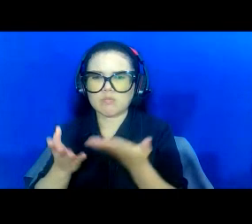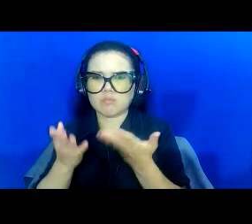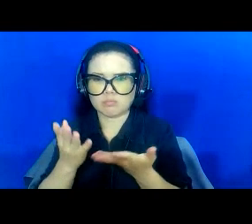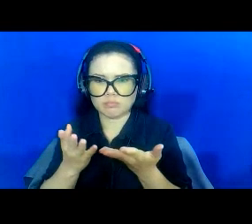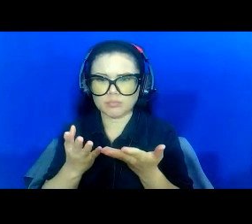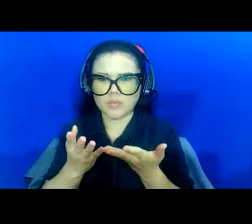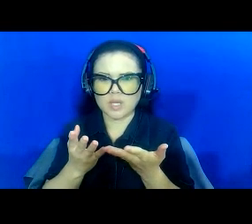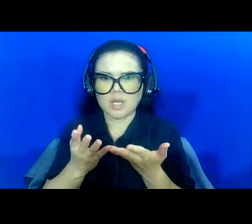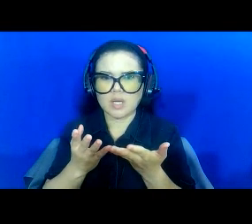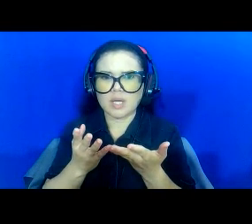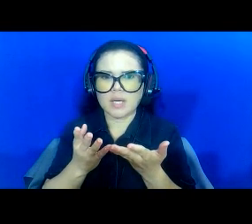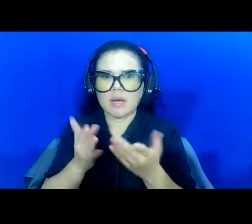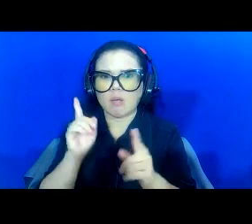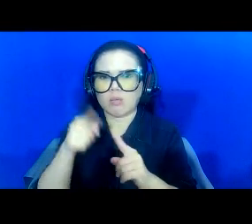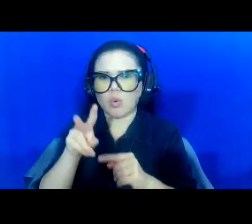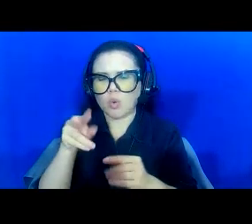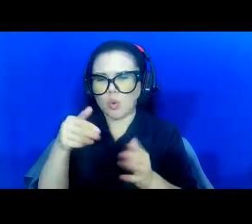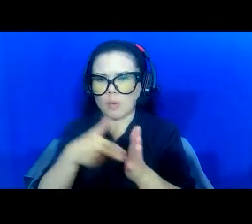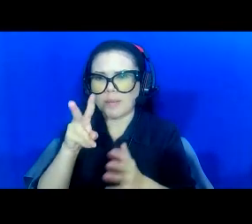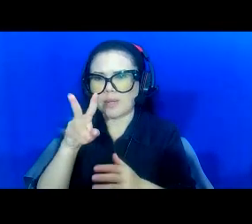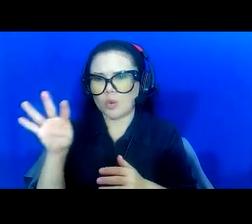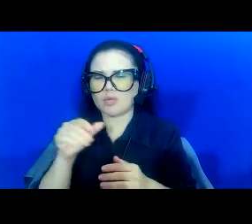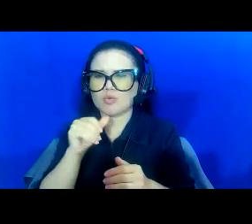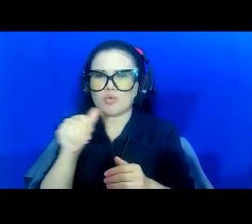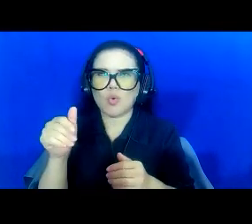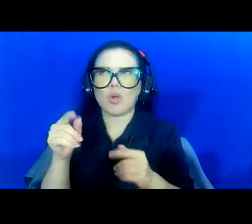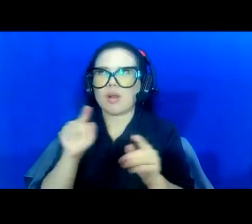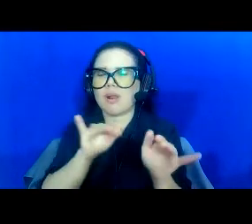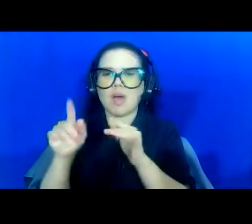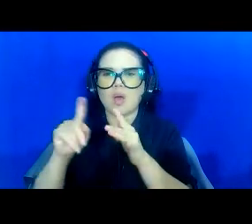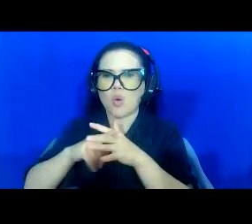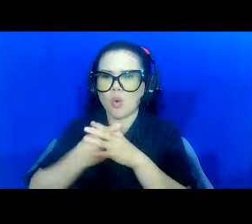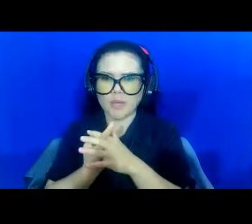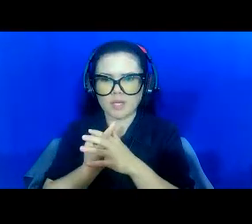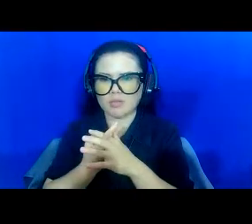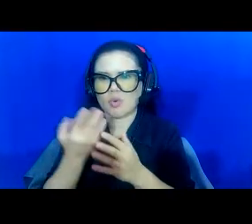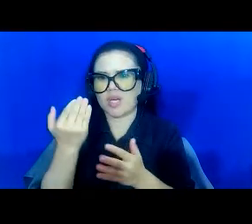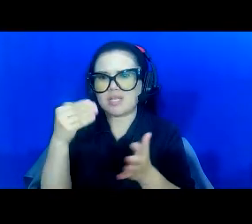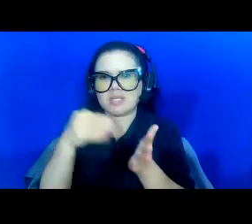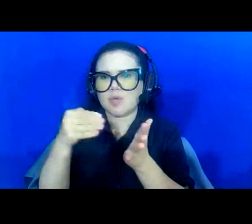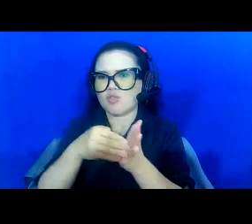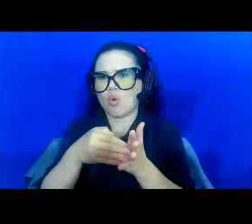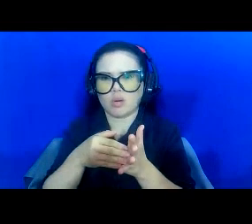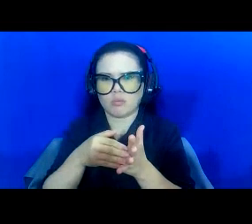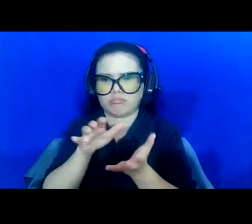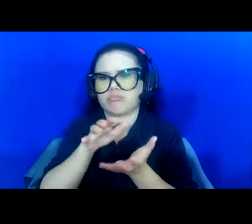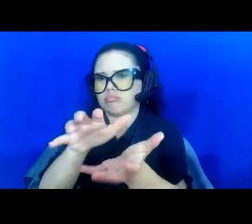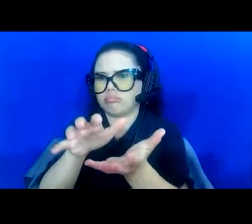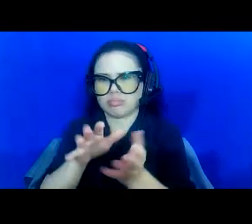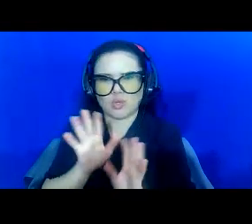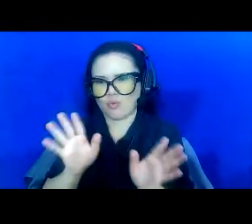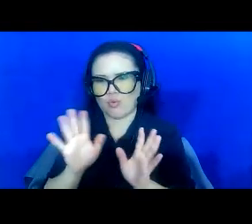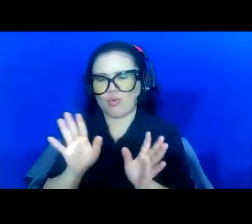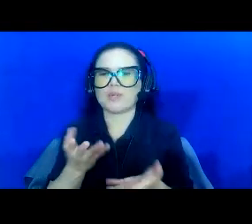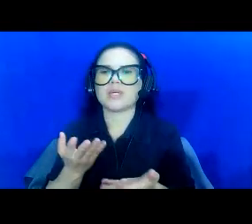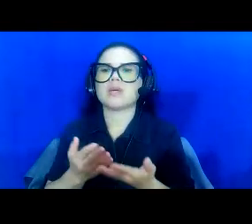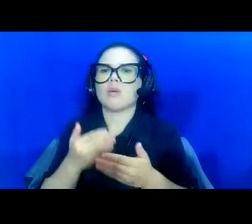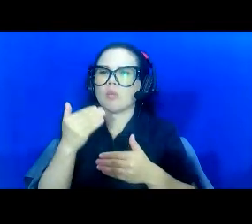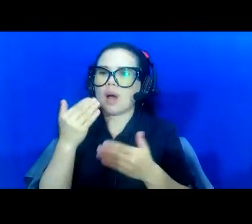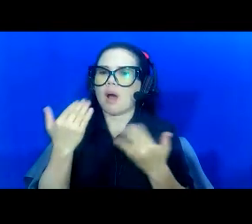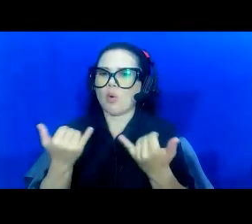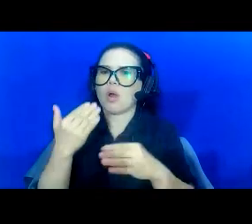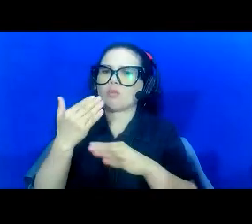momento llegaron 15 millones casi ahí de la nada, sino que vamos a ver subsecuentemente, quizás estemos entre unos 4 a 5 millones anualmente, en términos de los